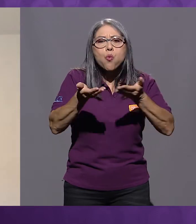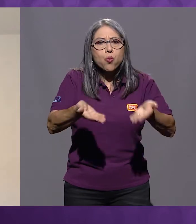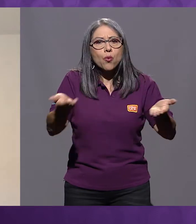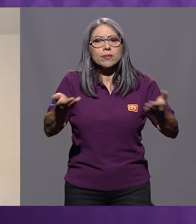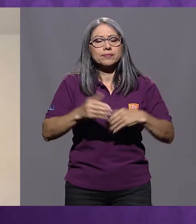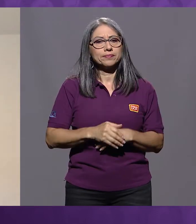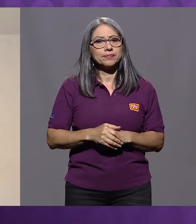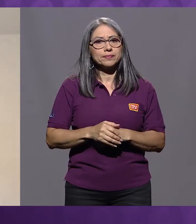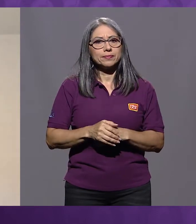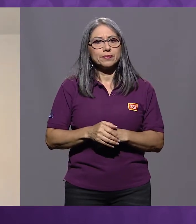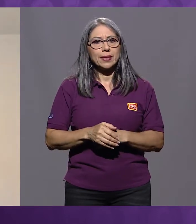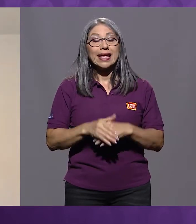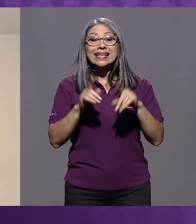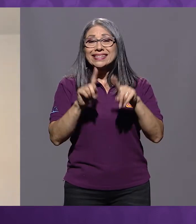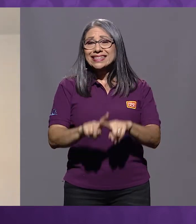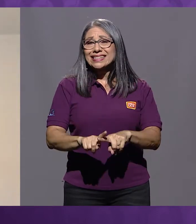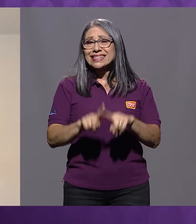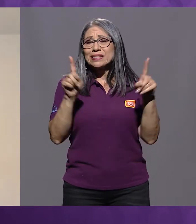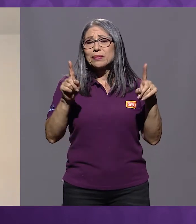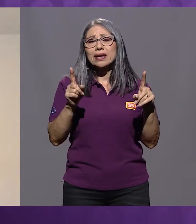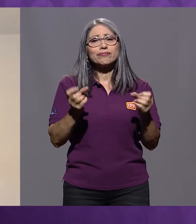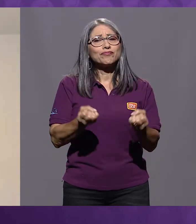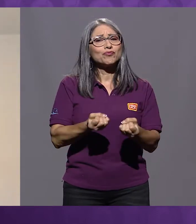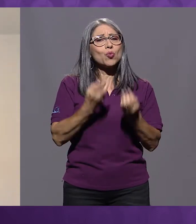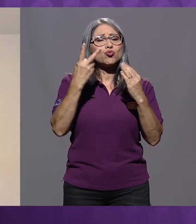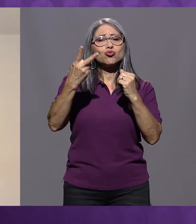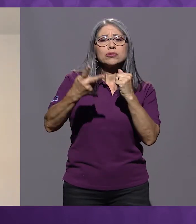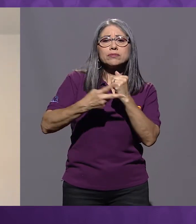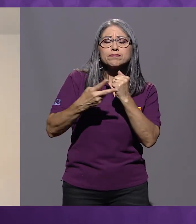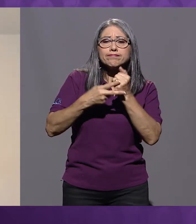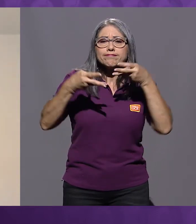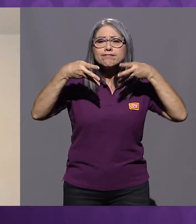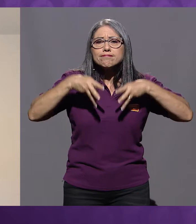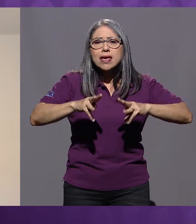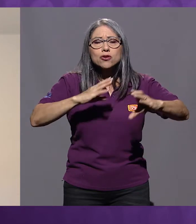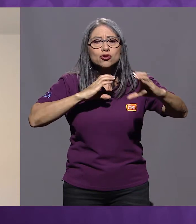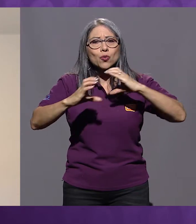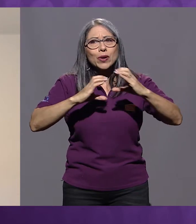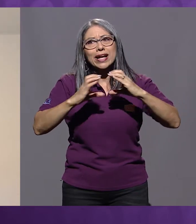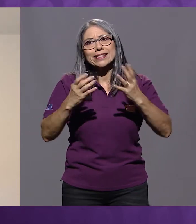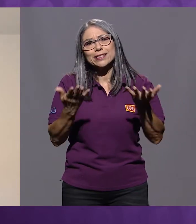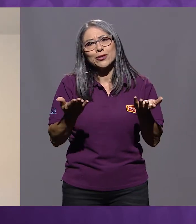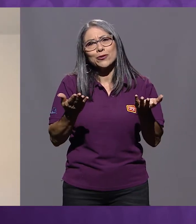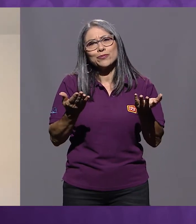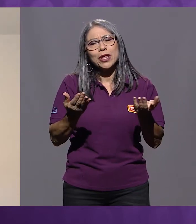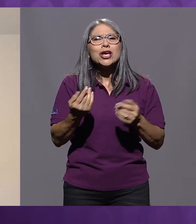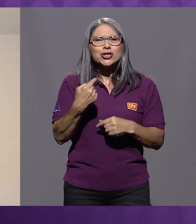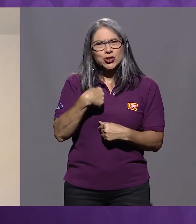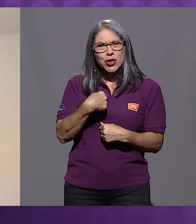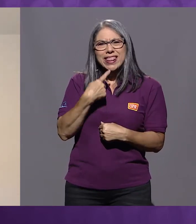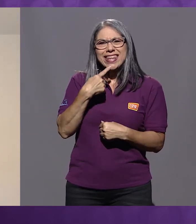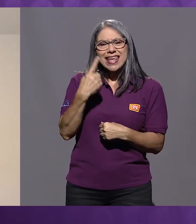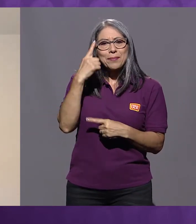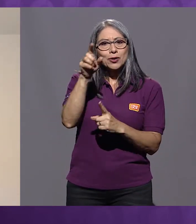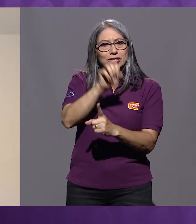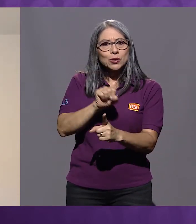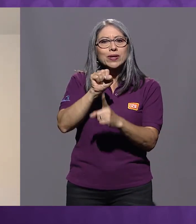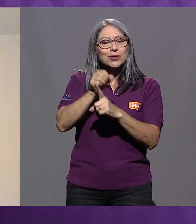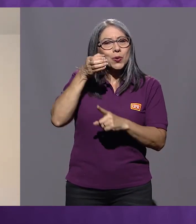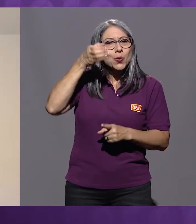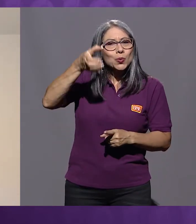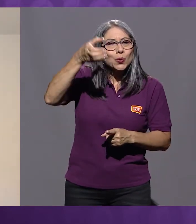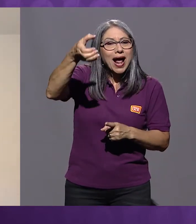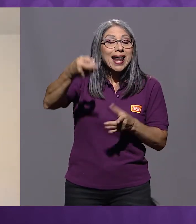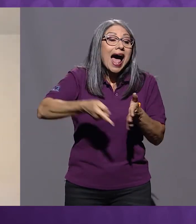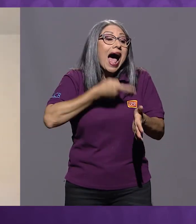¿no? Y sin embargo, muchas veces los medios de comunicación, por un tema cultural, diría yo, en muchas ocasiones,